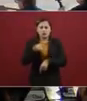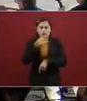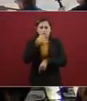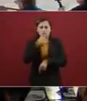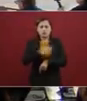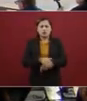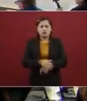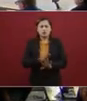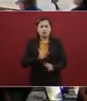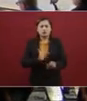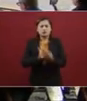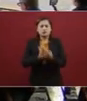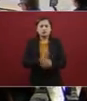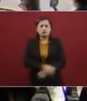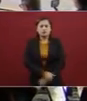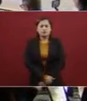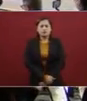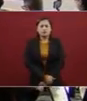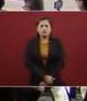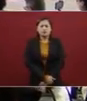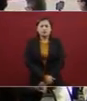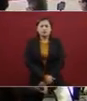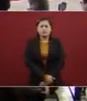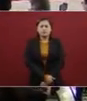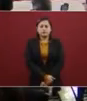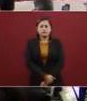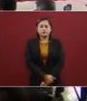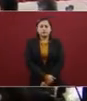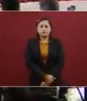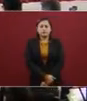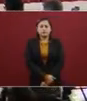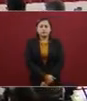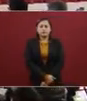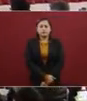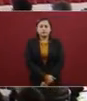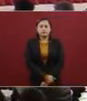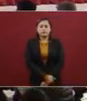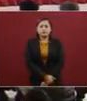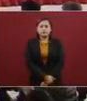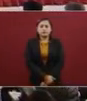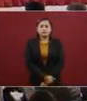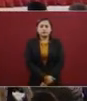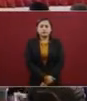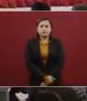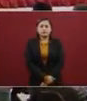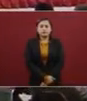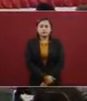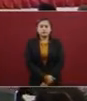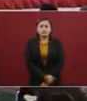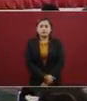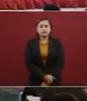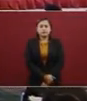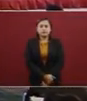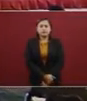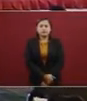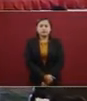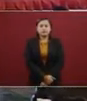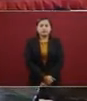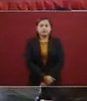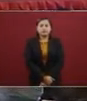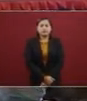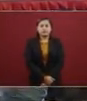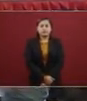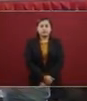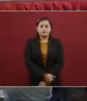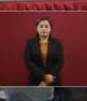tarde, el secretario de Seguridad, Alfonso Durazo, reconoció que las cifras oficiales del gobierno, de este gobierno, se integran a partir de los datos que